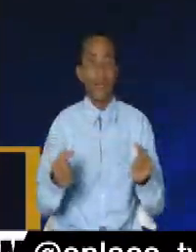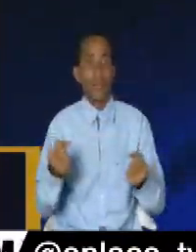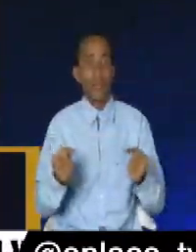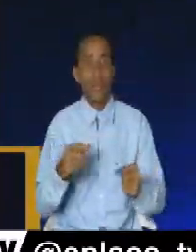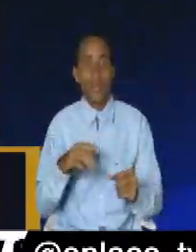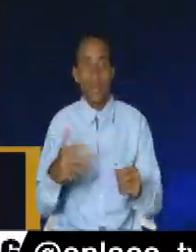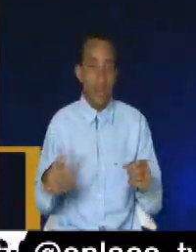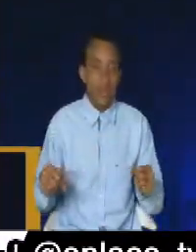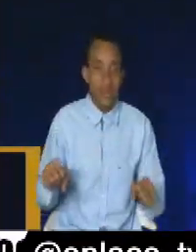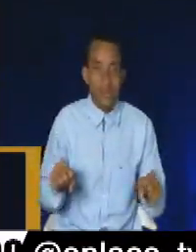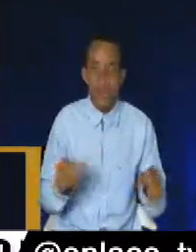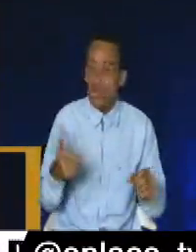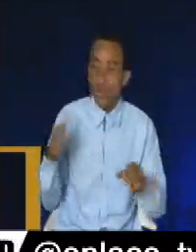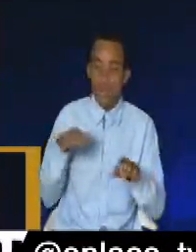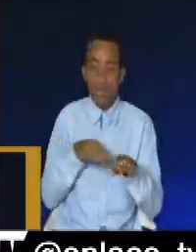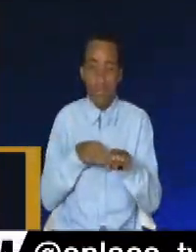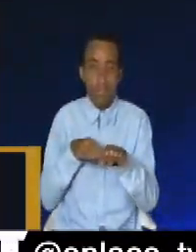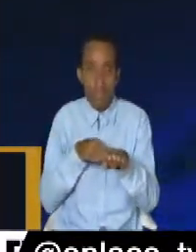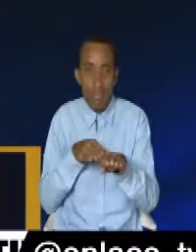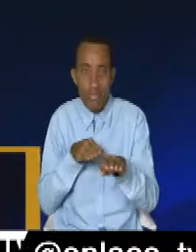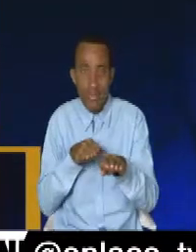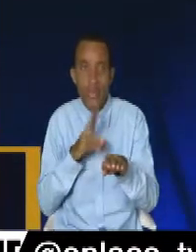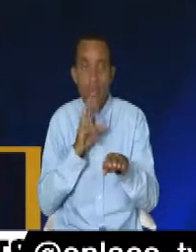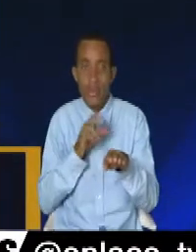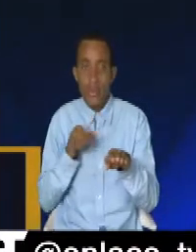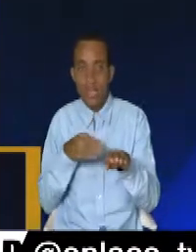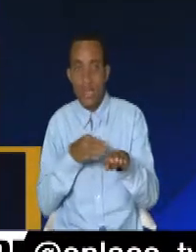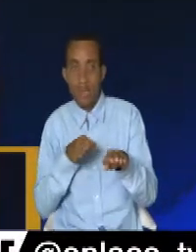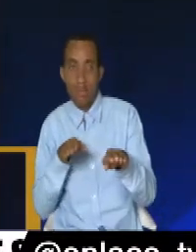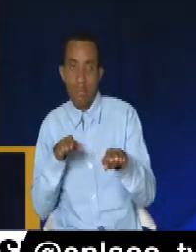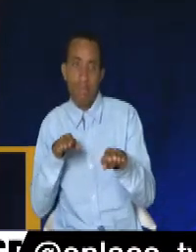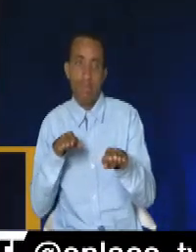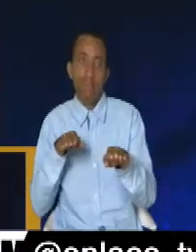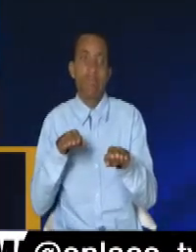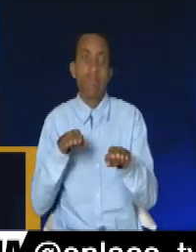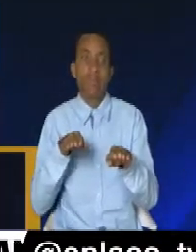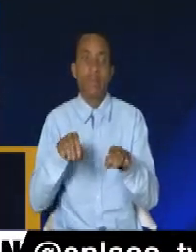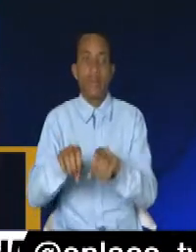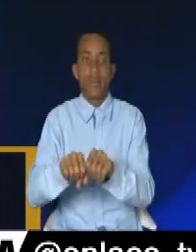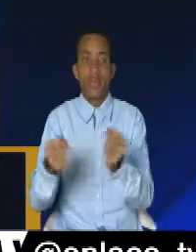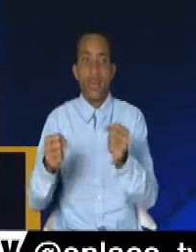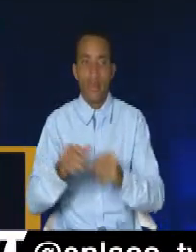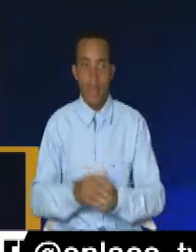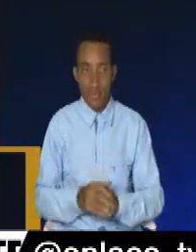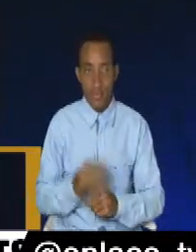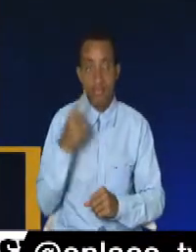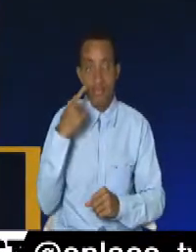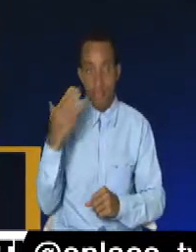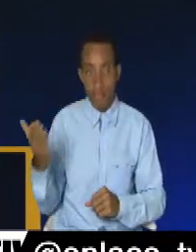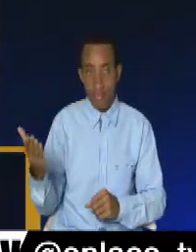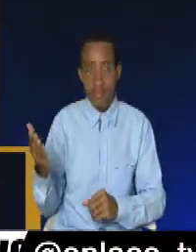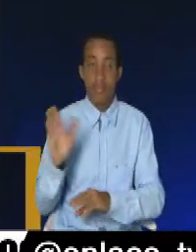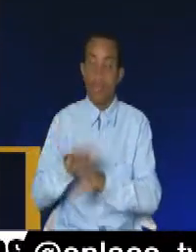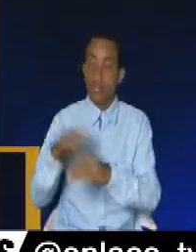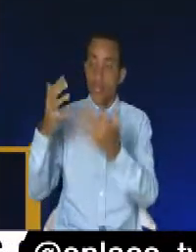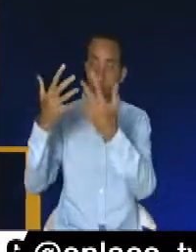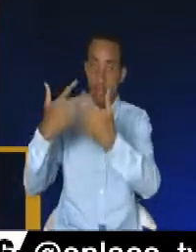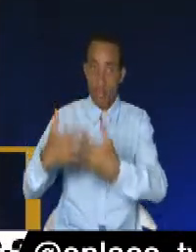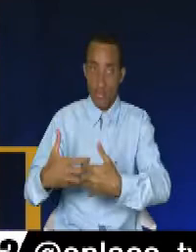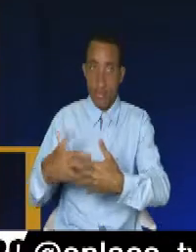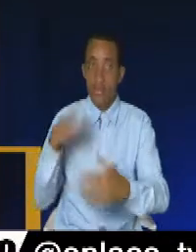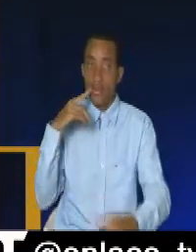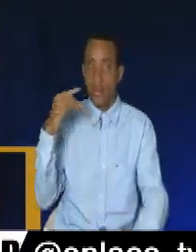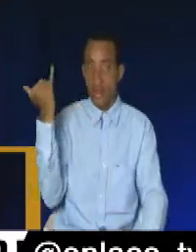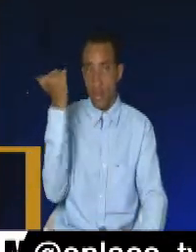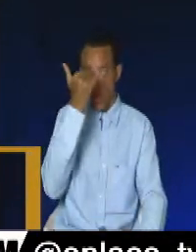espacio para transitar, deben pasar por encima de un manjol que ya fue partido. El llamado del ciudadano es a la empresa San Silvestre para